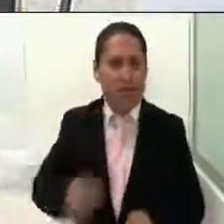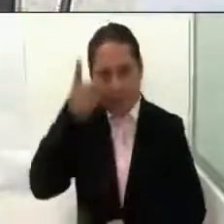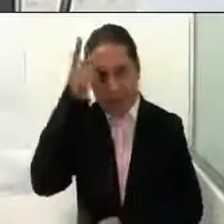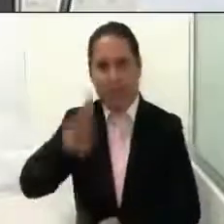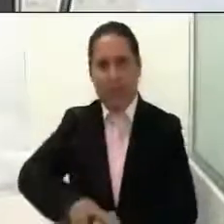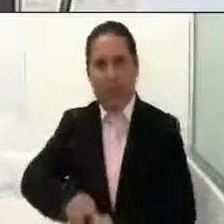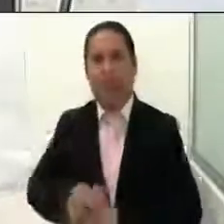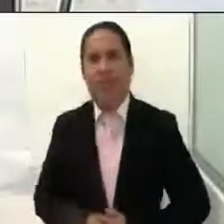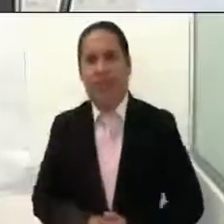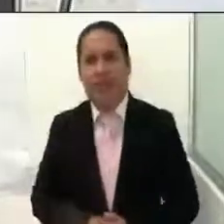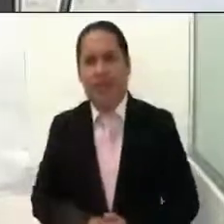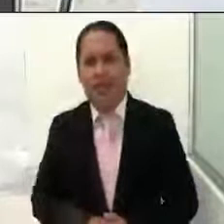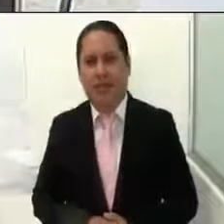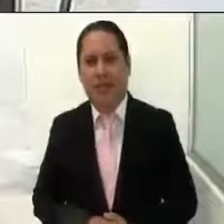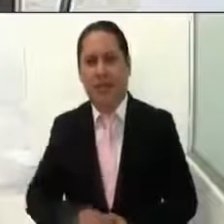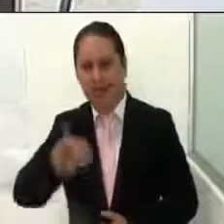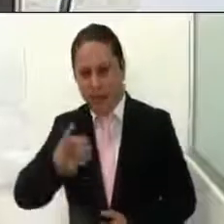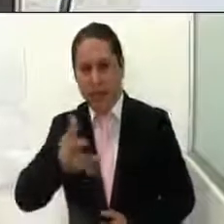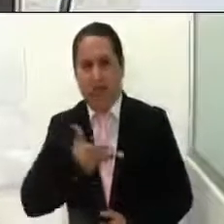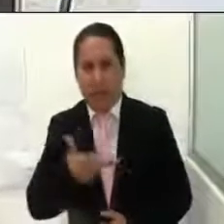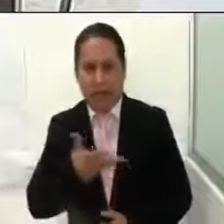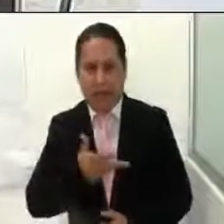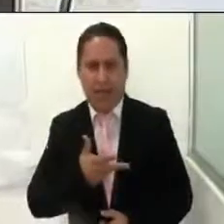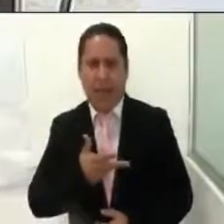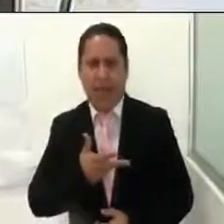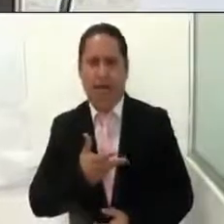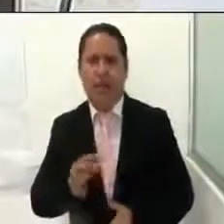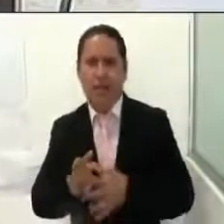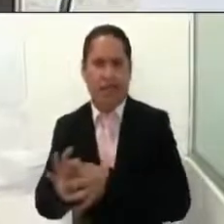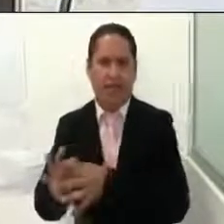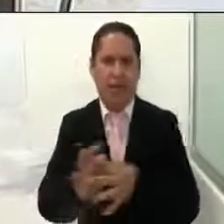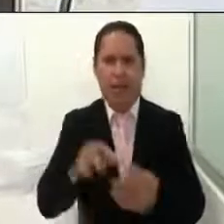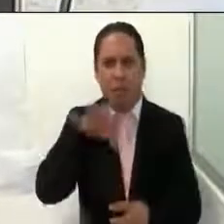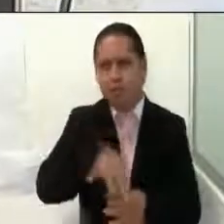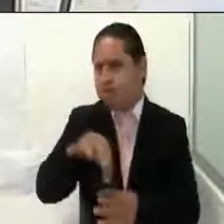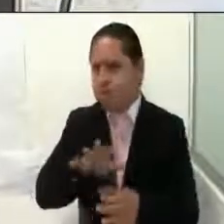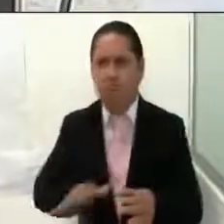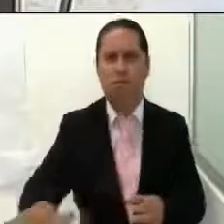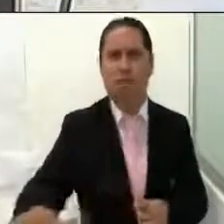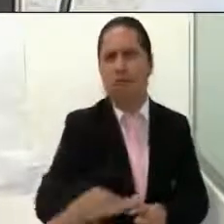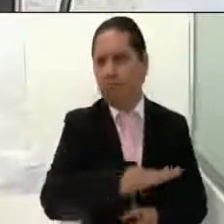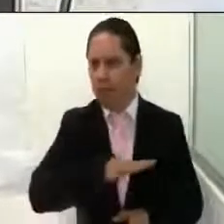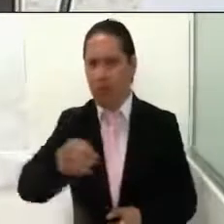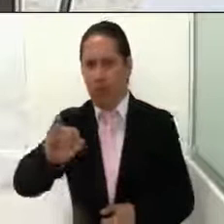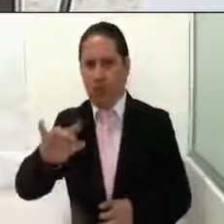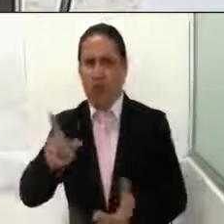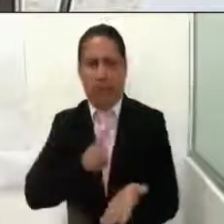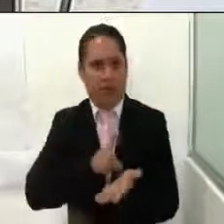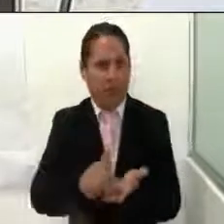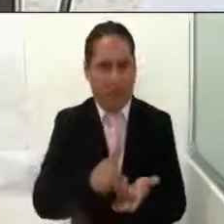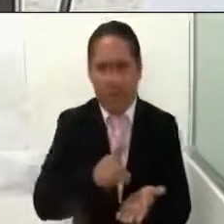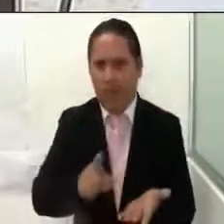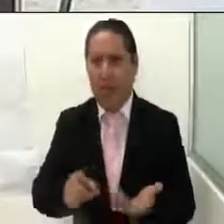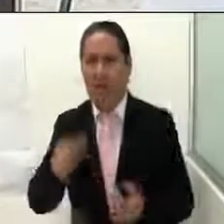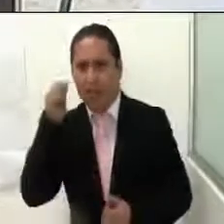como parte fundamental del estado democrático de derecho y con la finalidad de contribuir en la